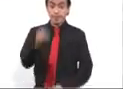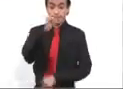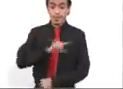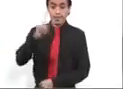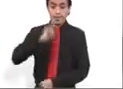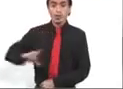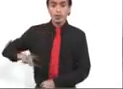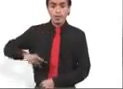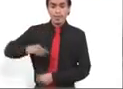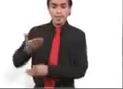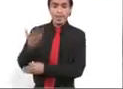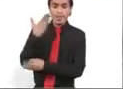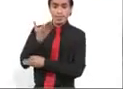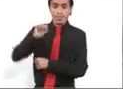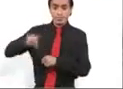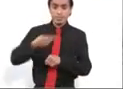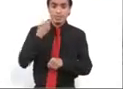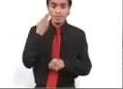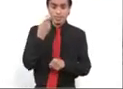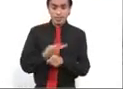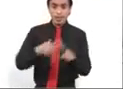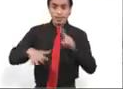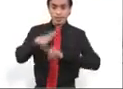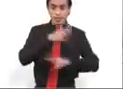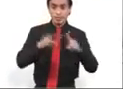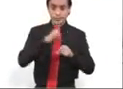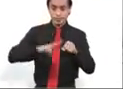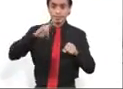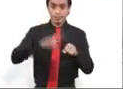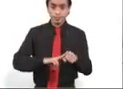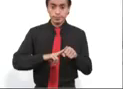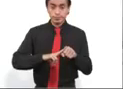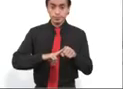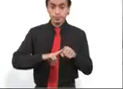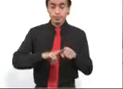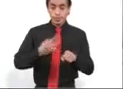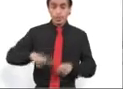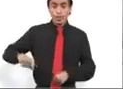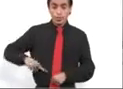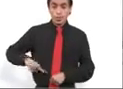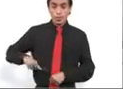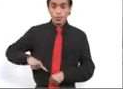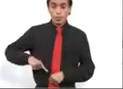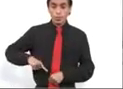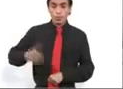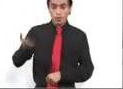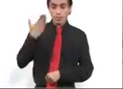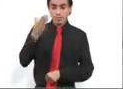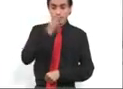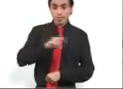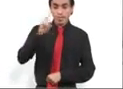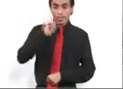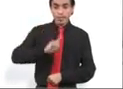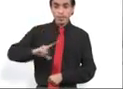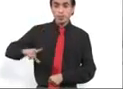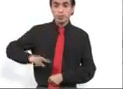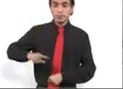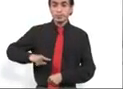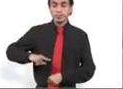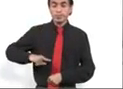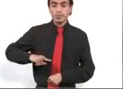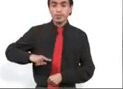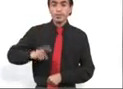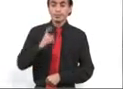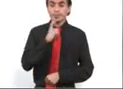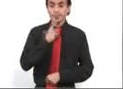gobierno, cuando fue secretaria de Medio Ambiente en el gobierno, cuando el jefe de gobierno era el hoy presidente López